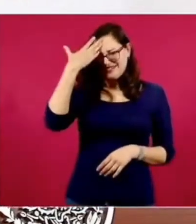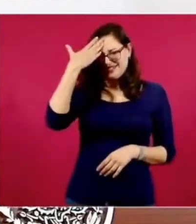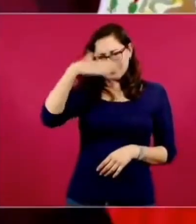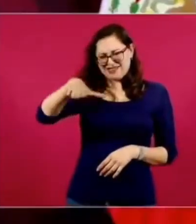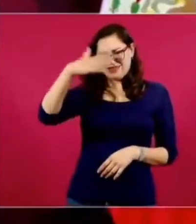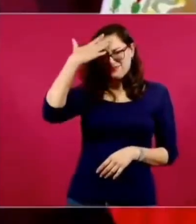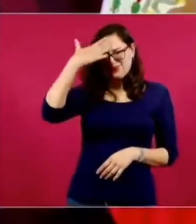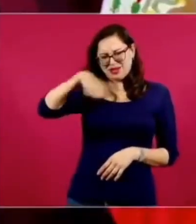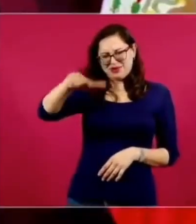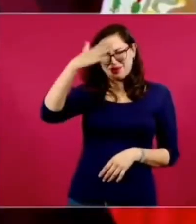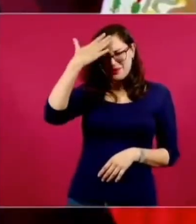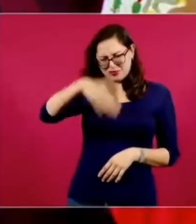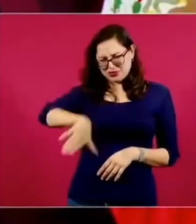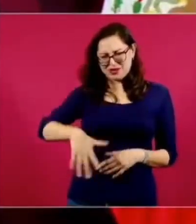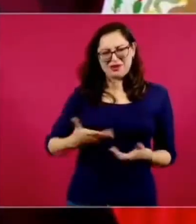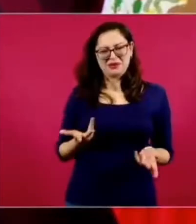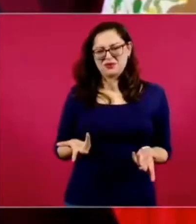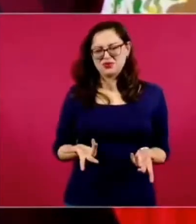muy